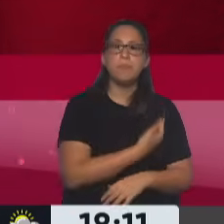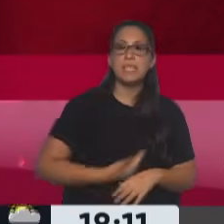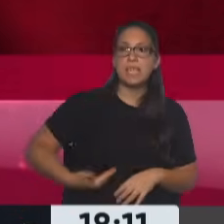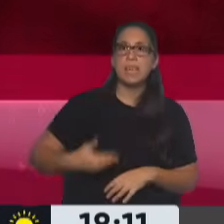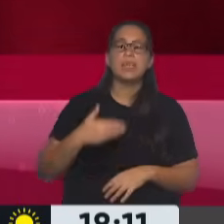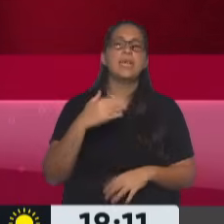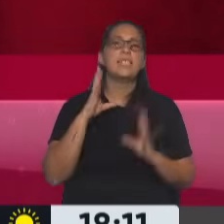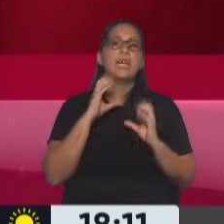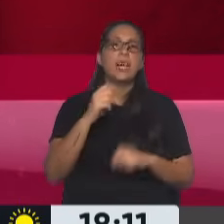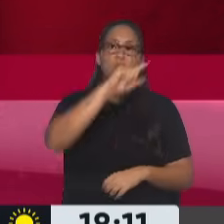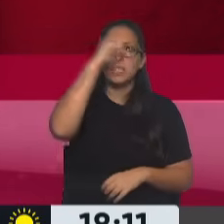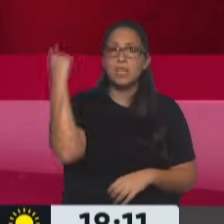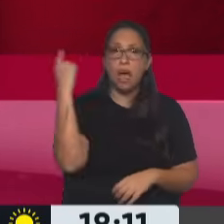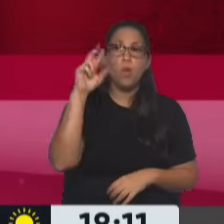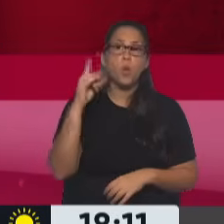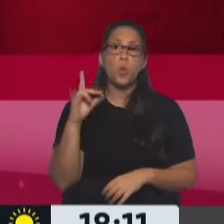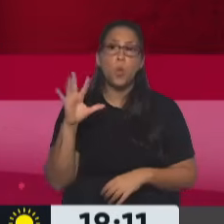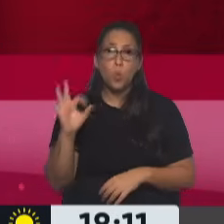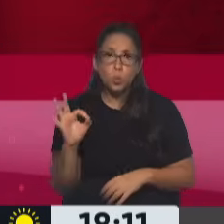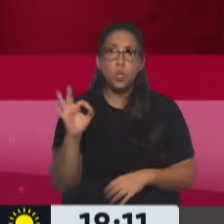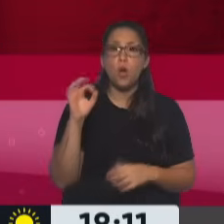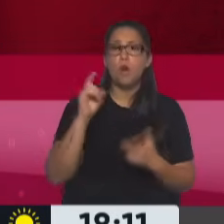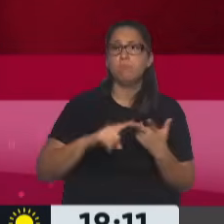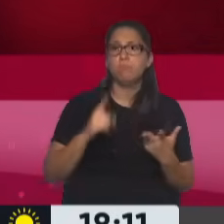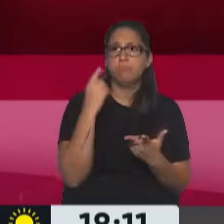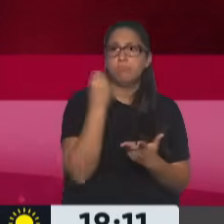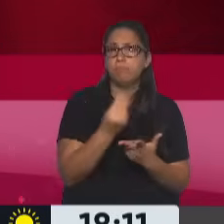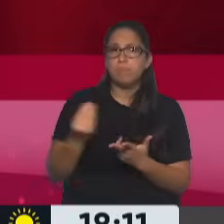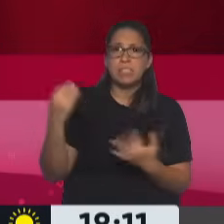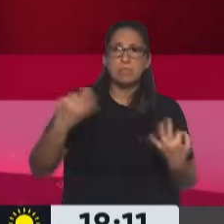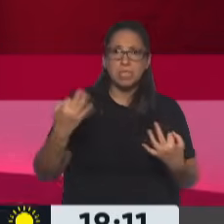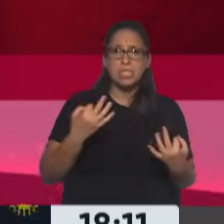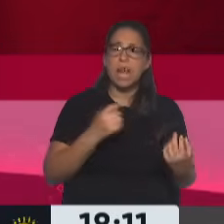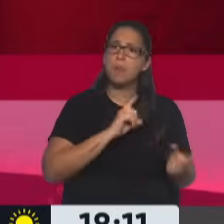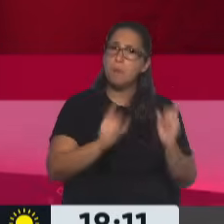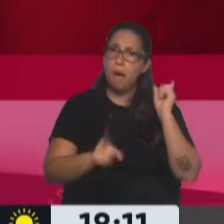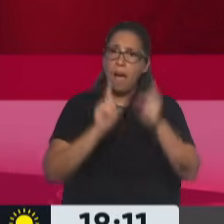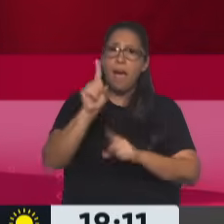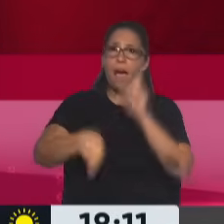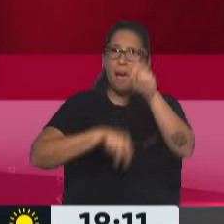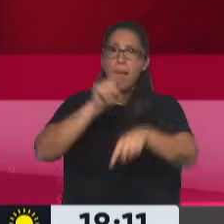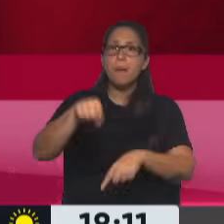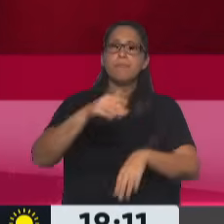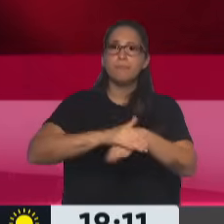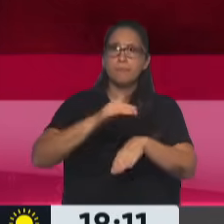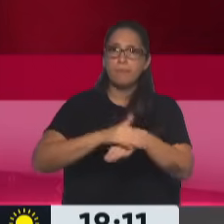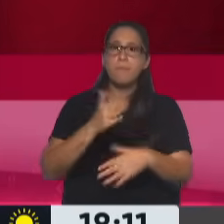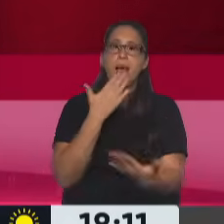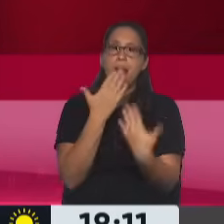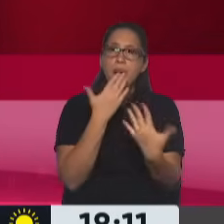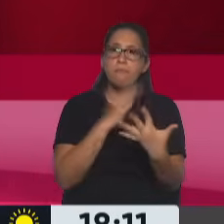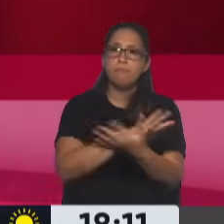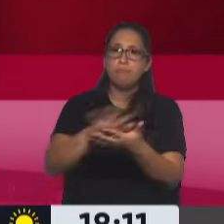Marco Rubio, el enviado especial Steve Micto y otros, según sea necesario, serán responsables de las